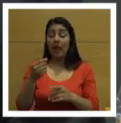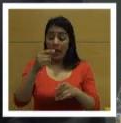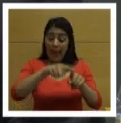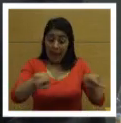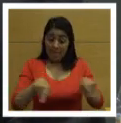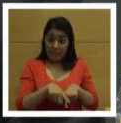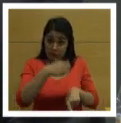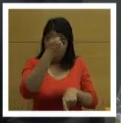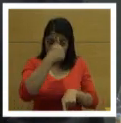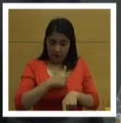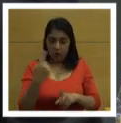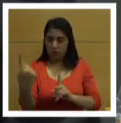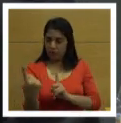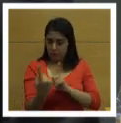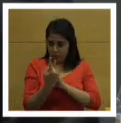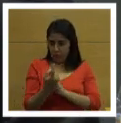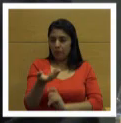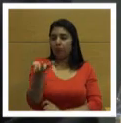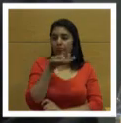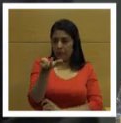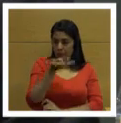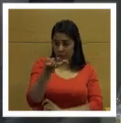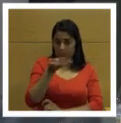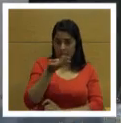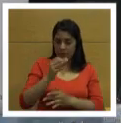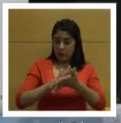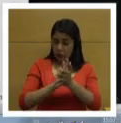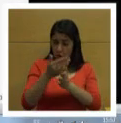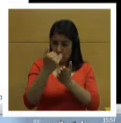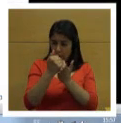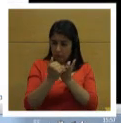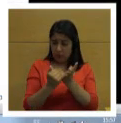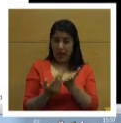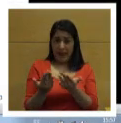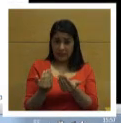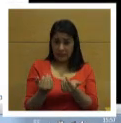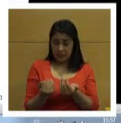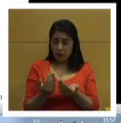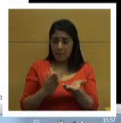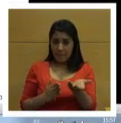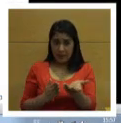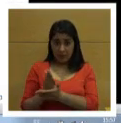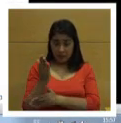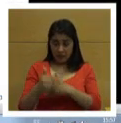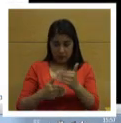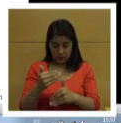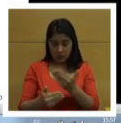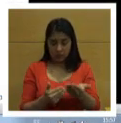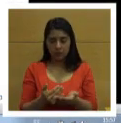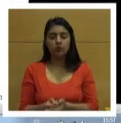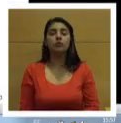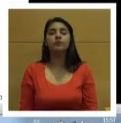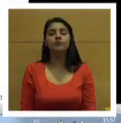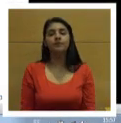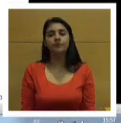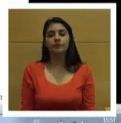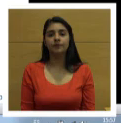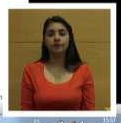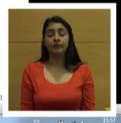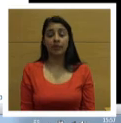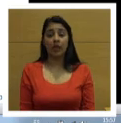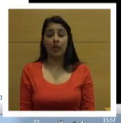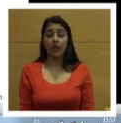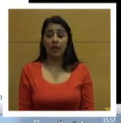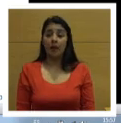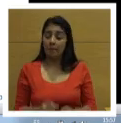privado, tomando todos aquellos datos que son necesarios para la iniciación del procedimiento. Para